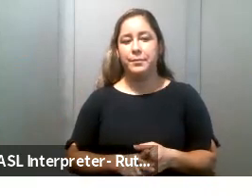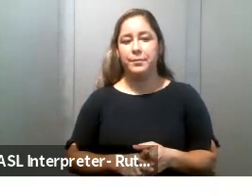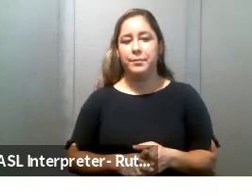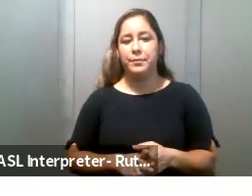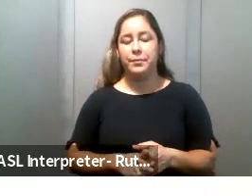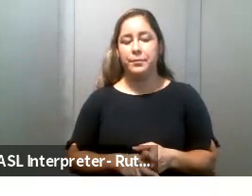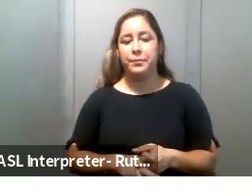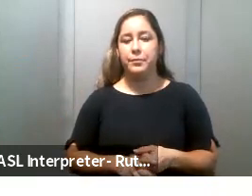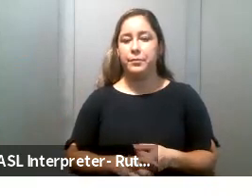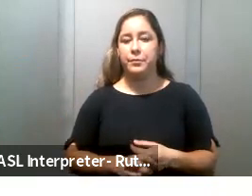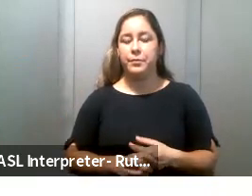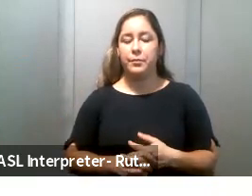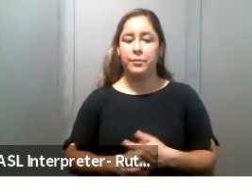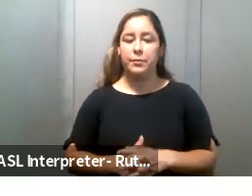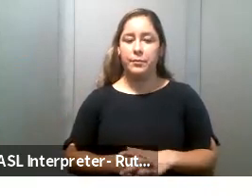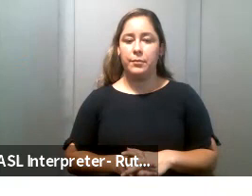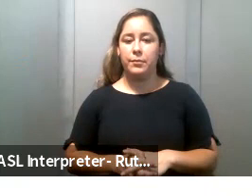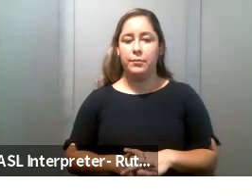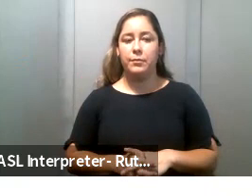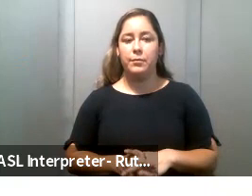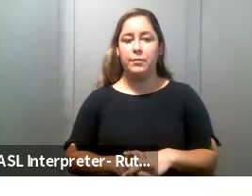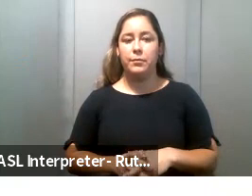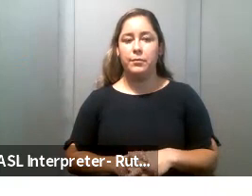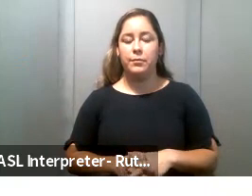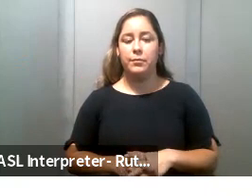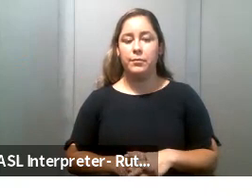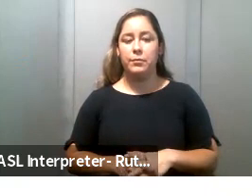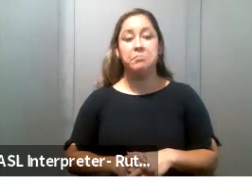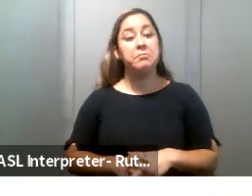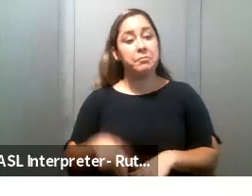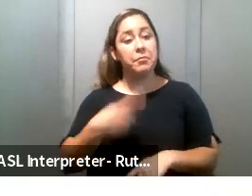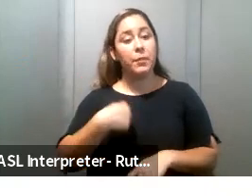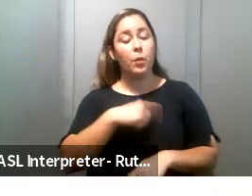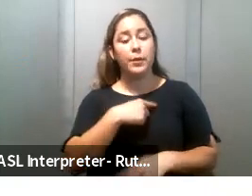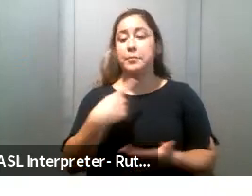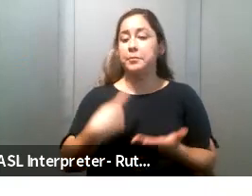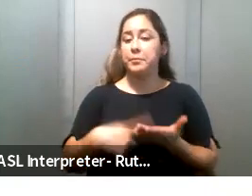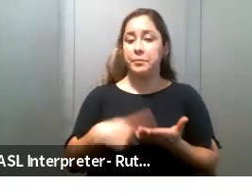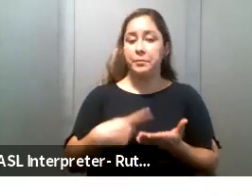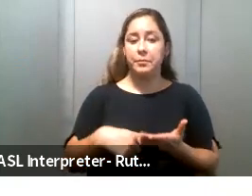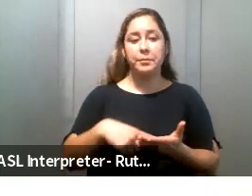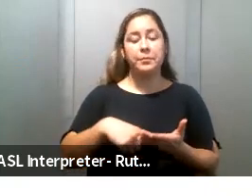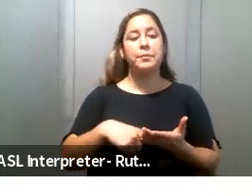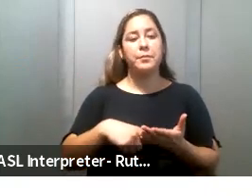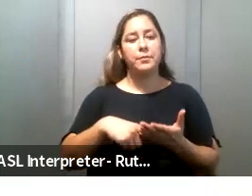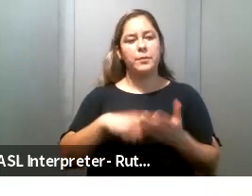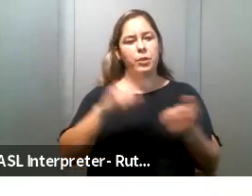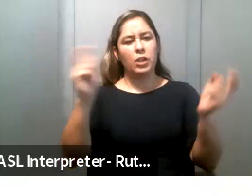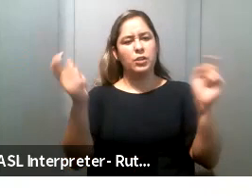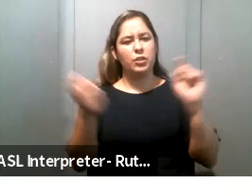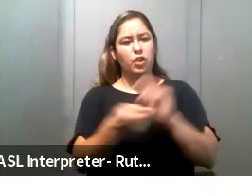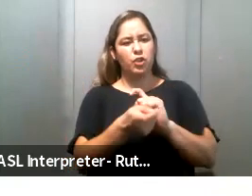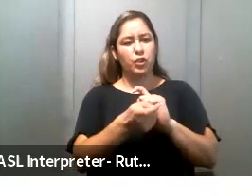Entonces, como estamos hablando de cambio en el nivel federal, hay algunas maneras que estamos usando como la comunidad